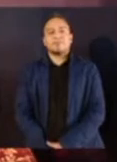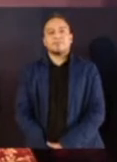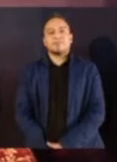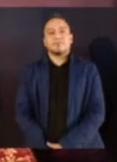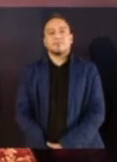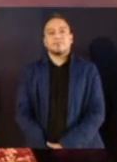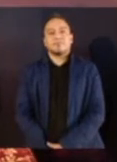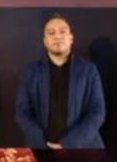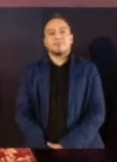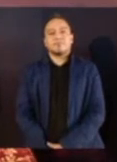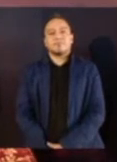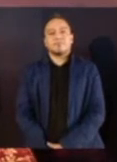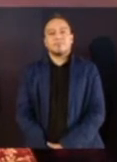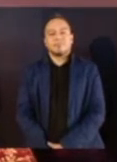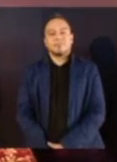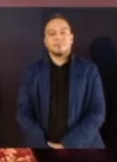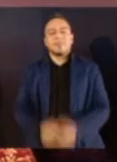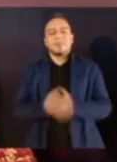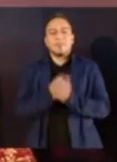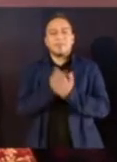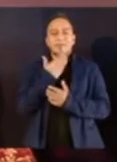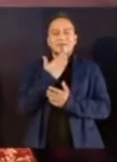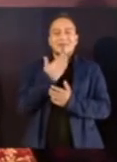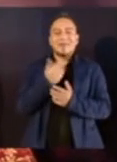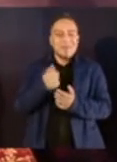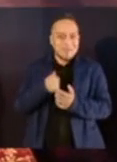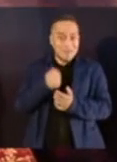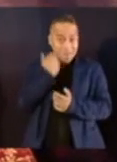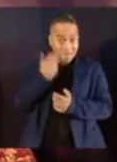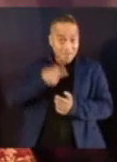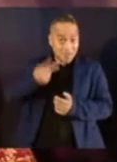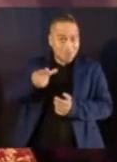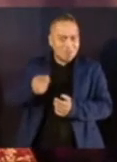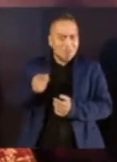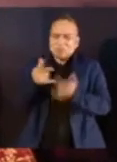Adelante. Bueno, senador, preguntaba si tiene alguna anécdota.